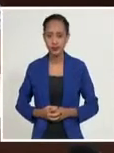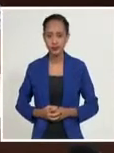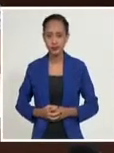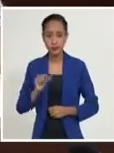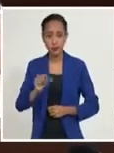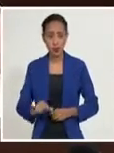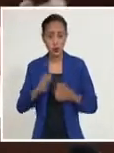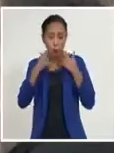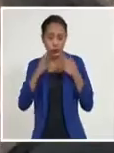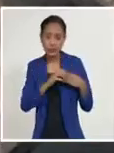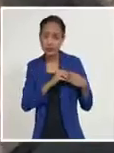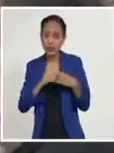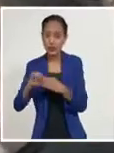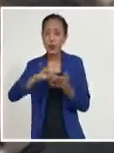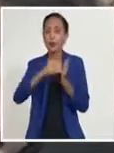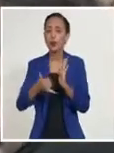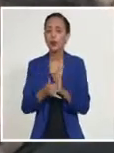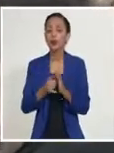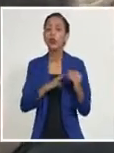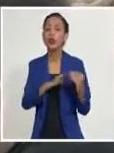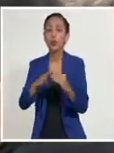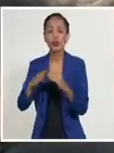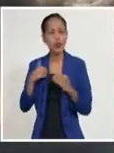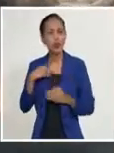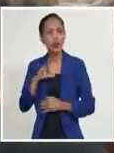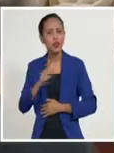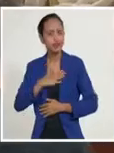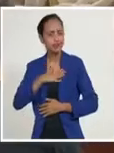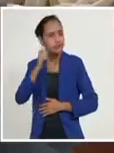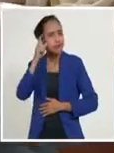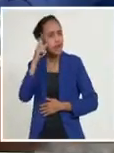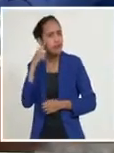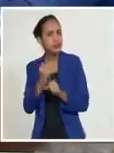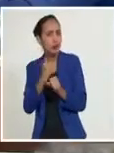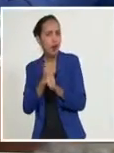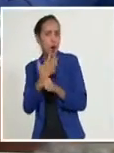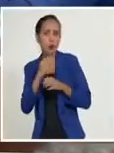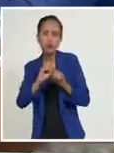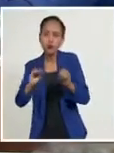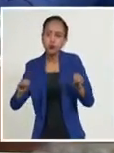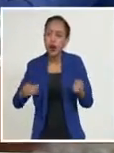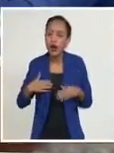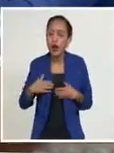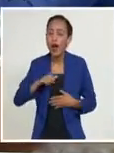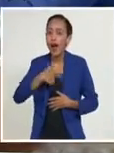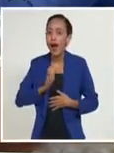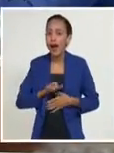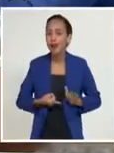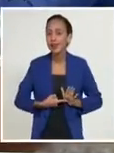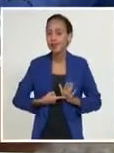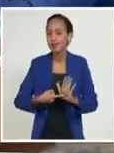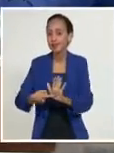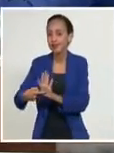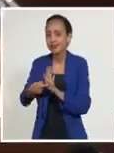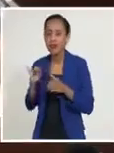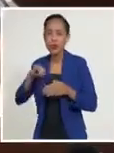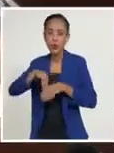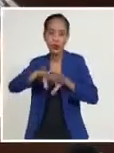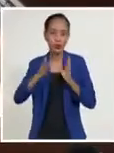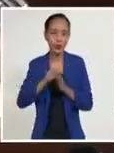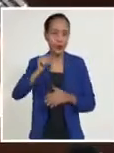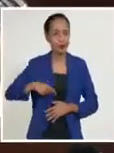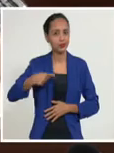de proyectos comunitarios relataron sus experiencias de cómo convocar y llevar el arte de forma inclusiva y sistemática